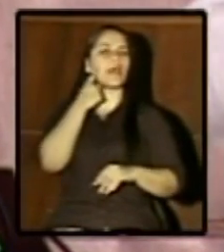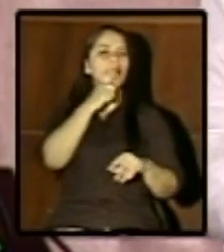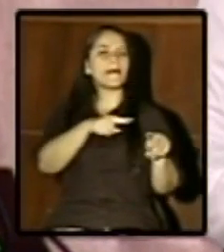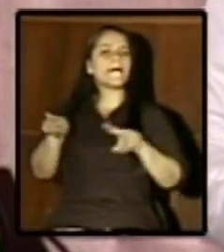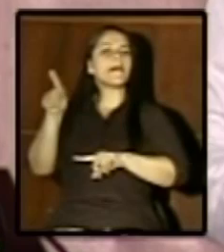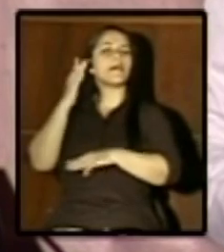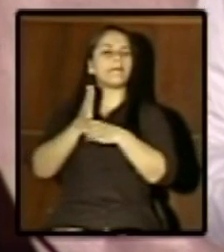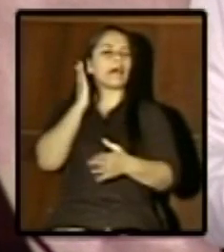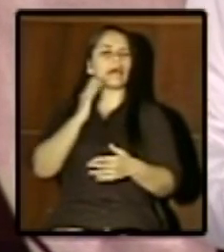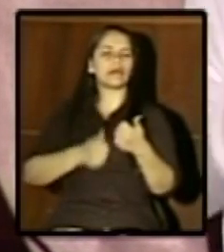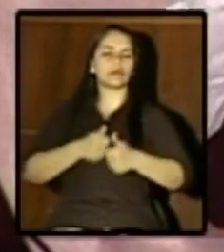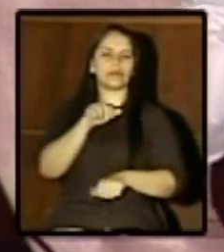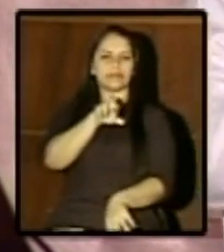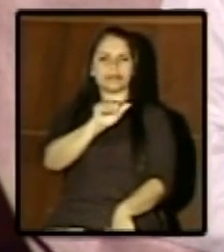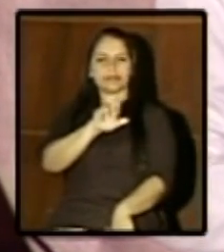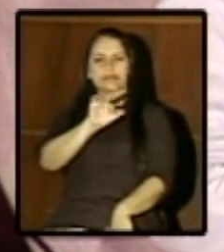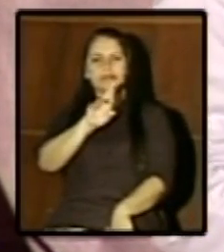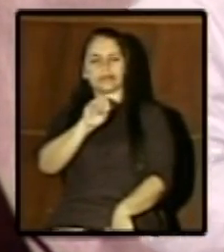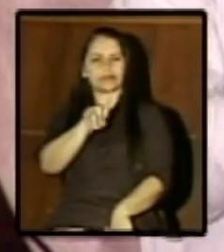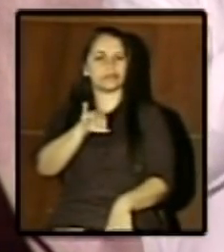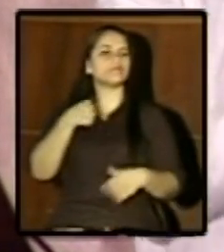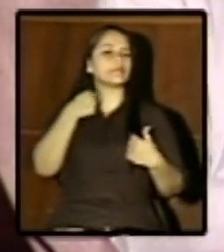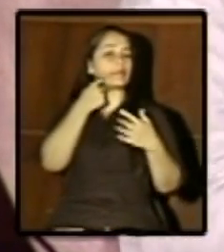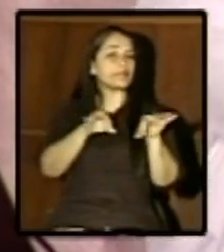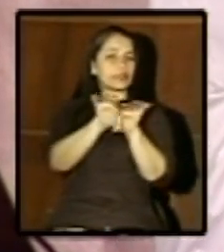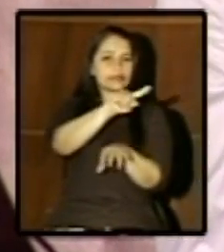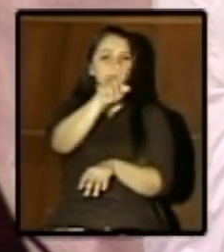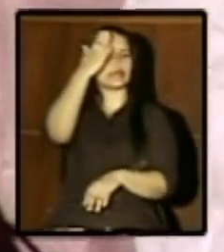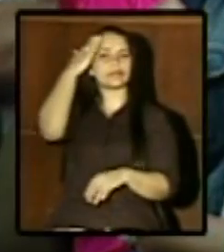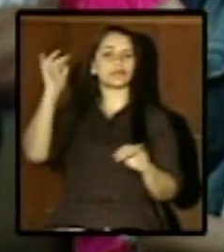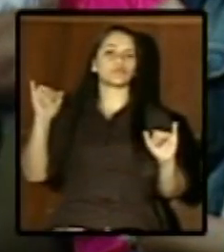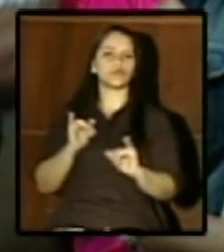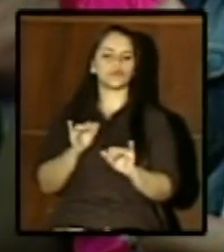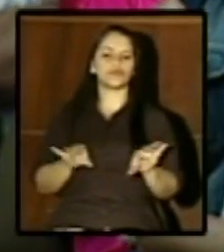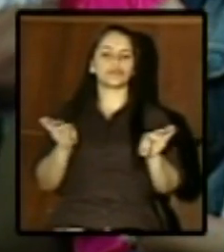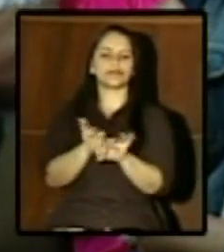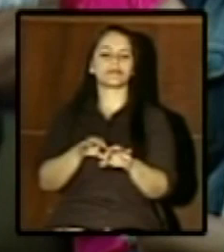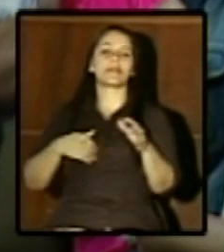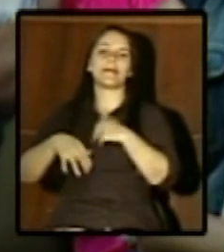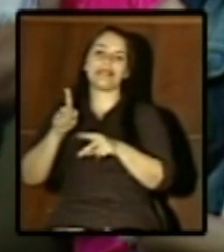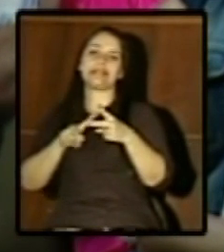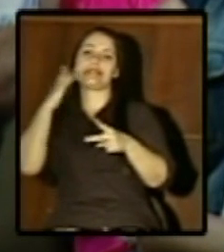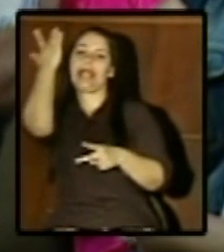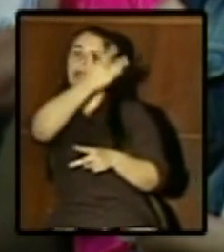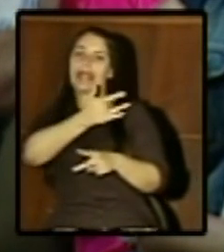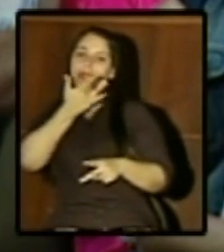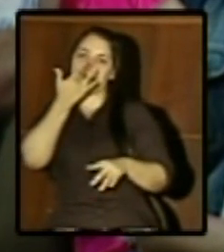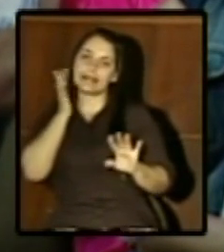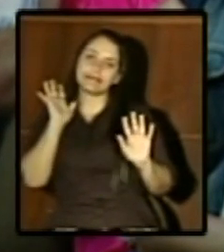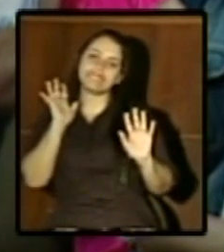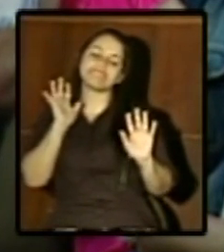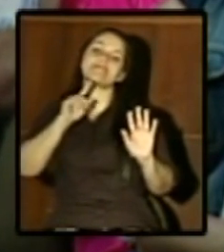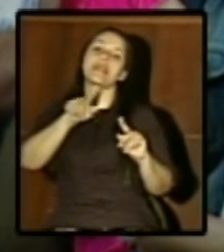tiene 4 veces más riesgo que la población general de tener artrosis. Entonces es muy importante. Ahora, si es